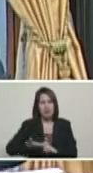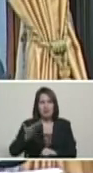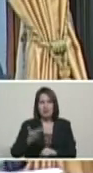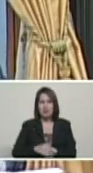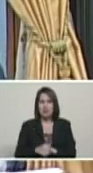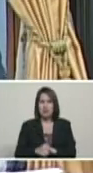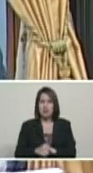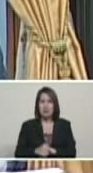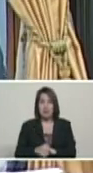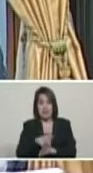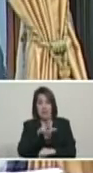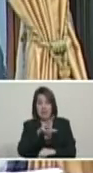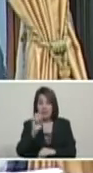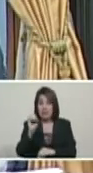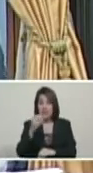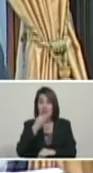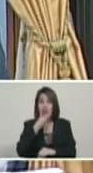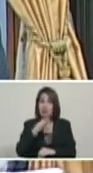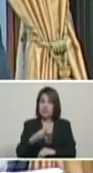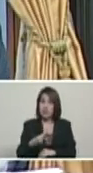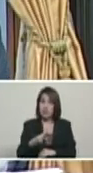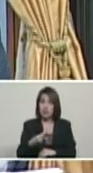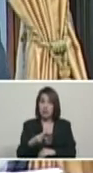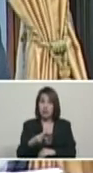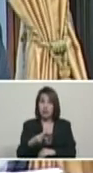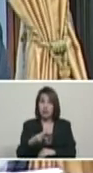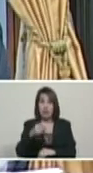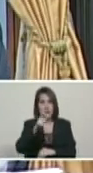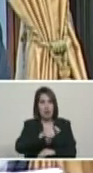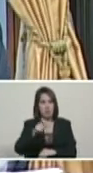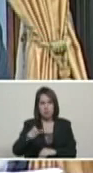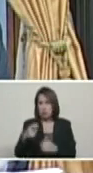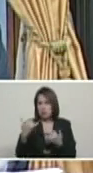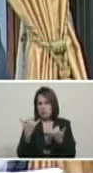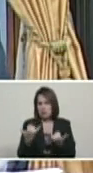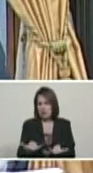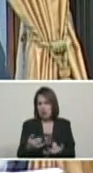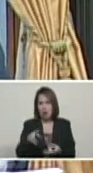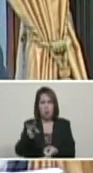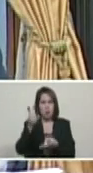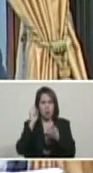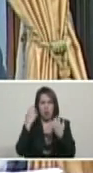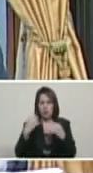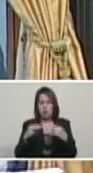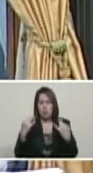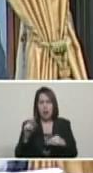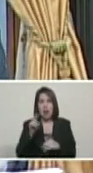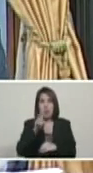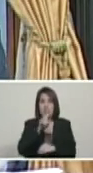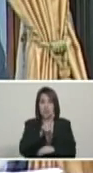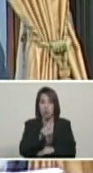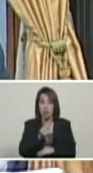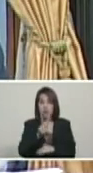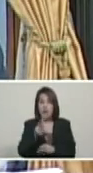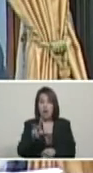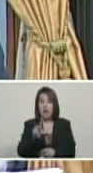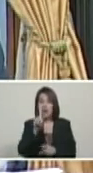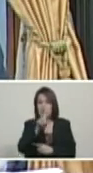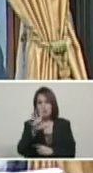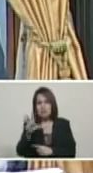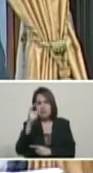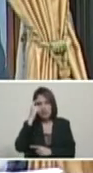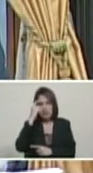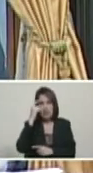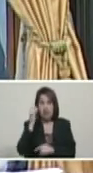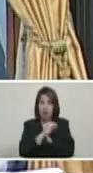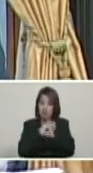Y para el 30 de diciembre, bueno, la gente ya cobrará normal su segunda quincena de diciembre para